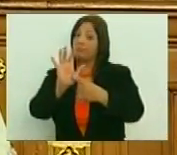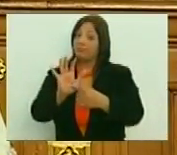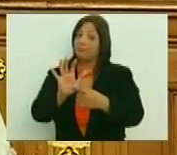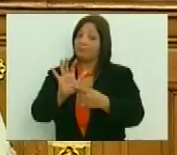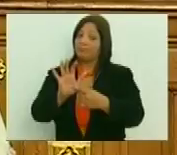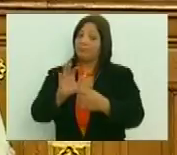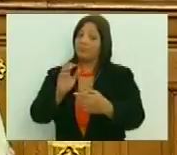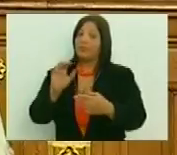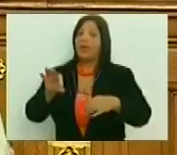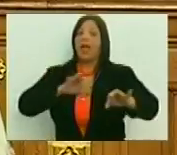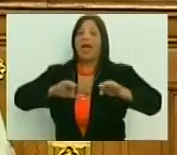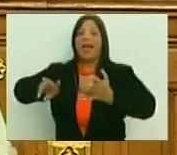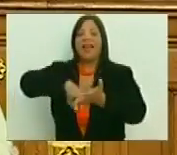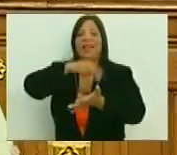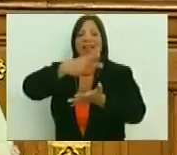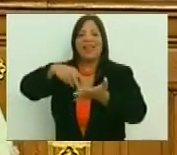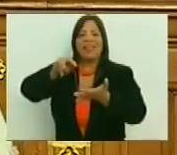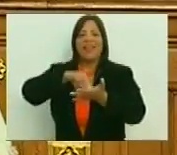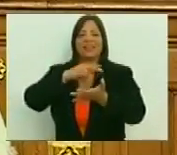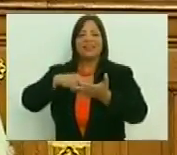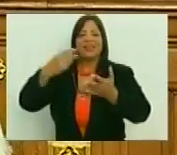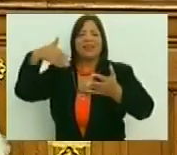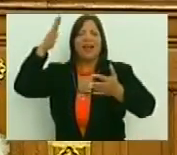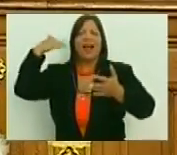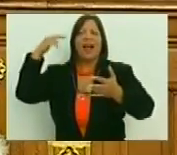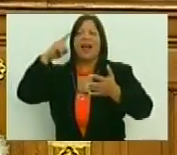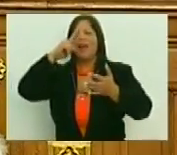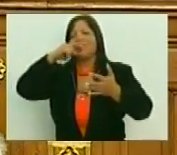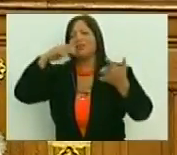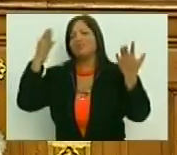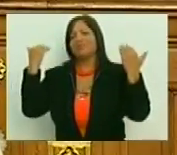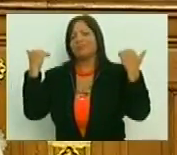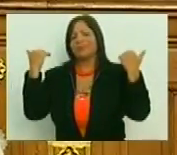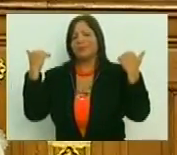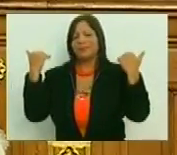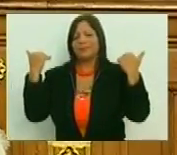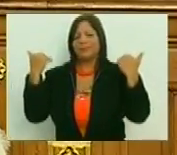danza académica que yo hice durante X años.